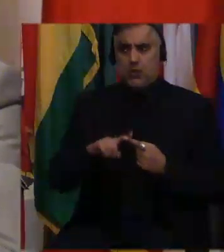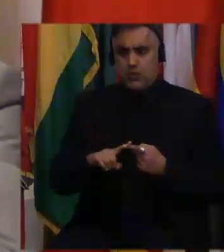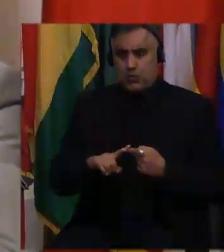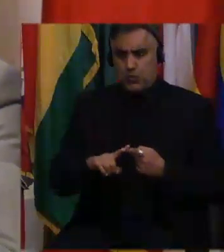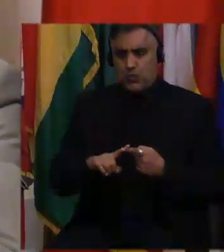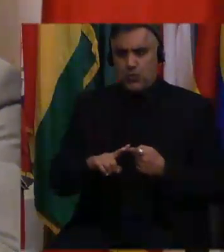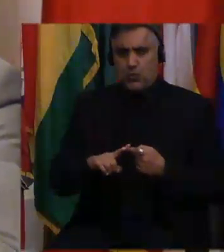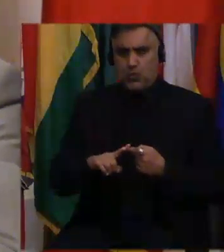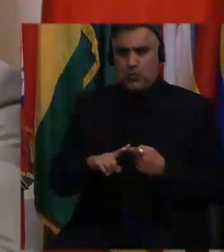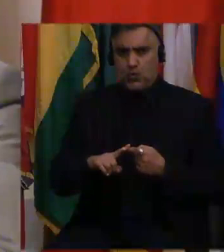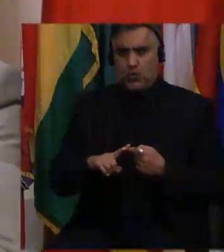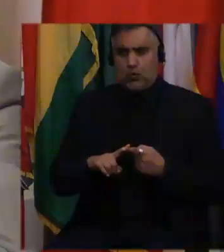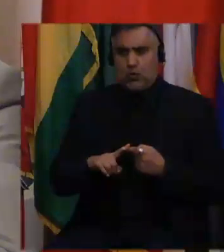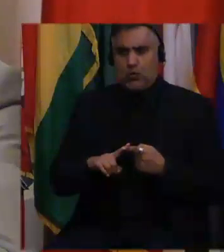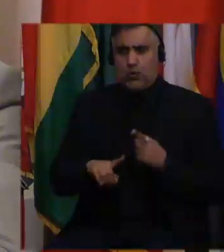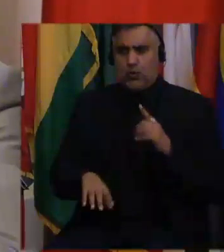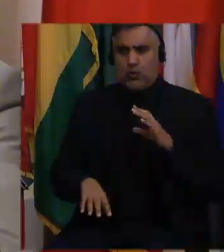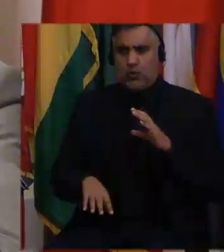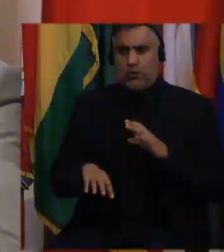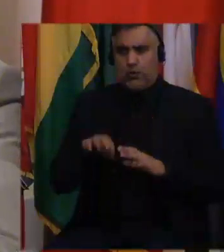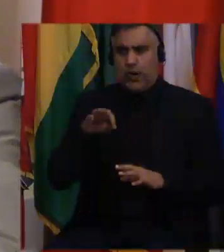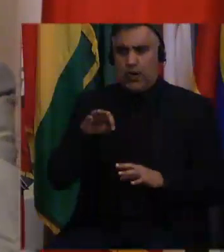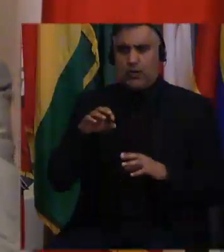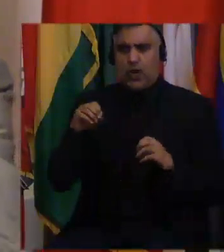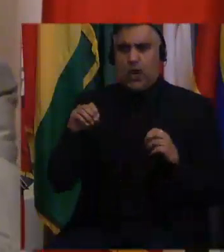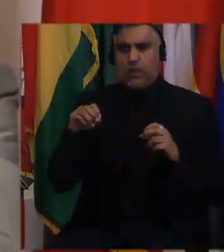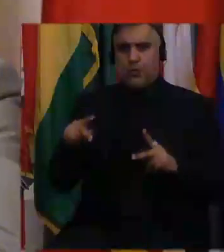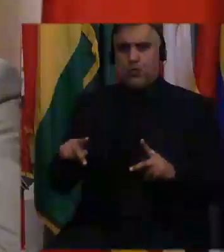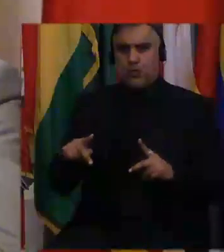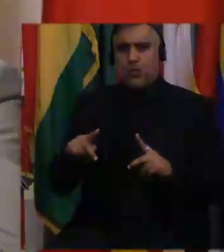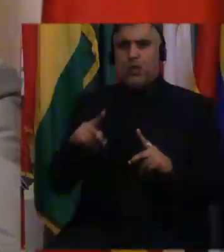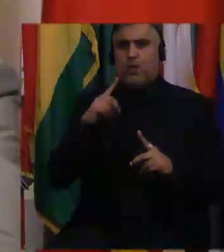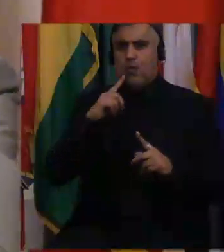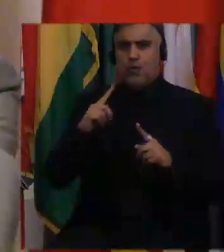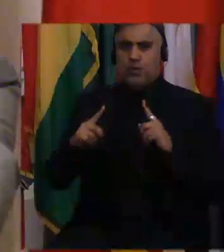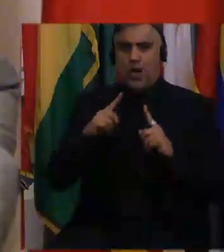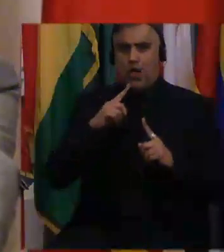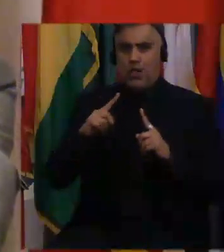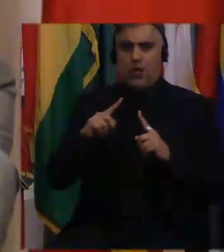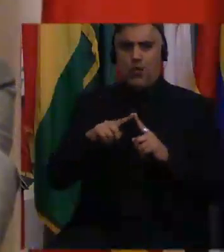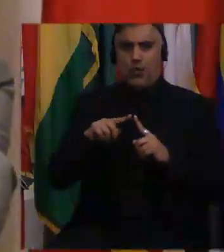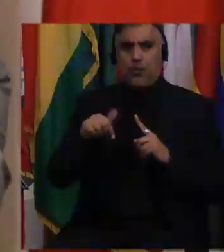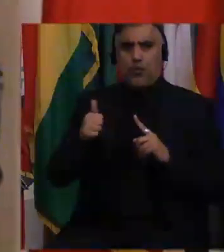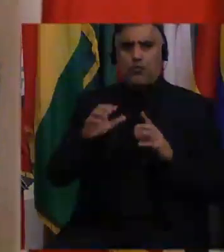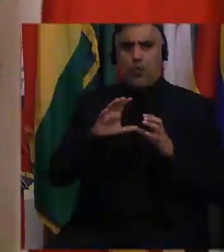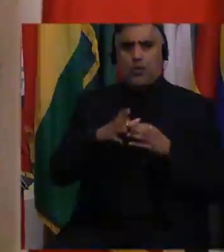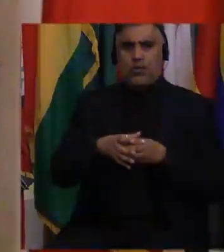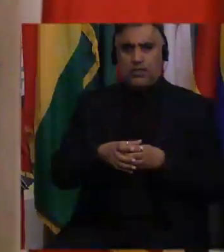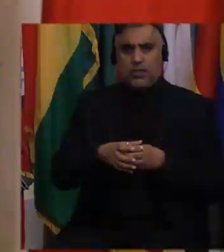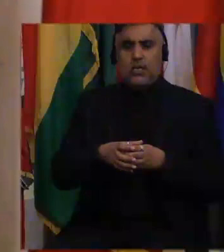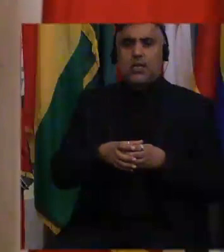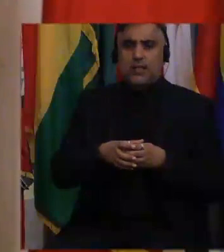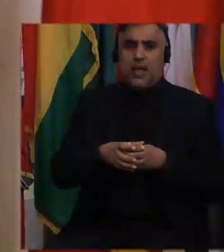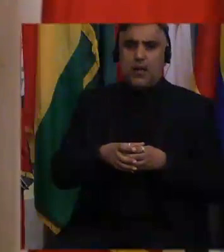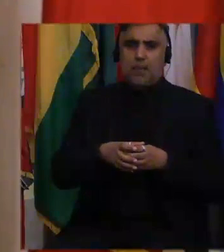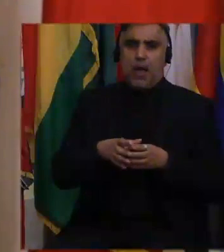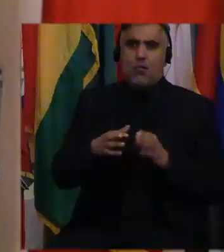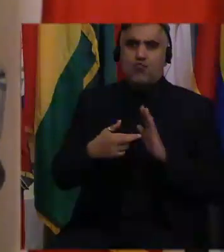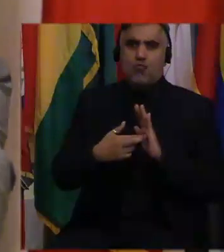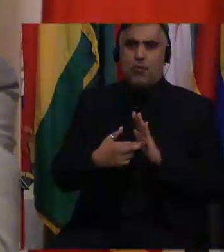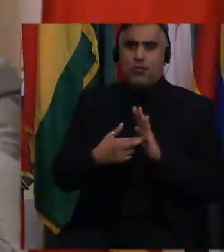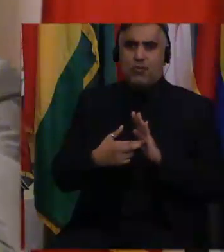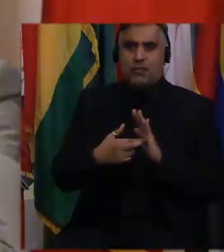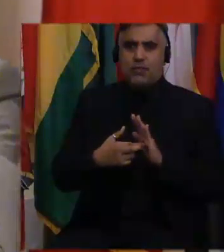de diálogo con las organizaciones que también supuestamente representan un pensamiento contrario al avance en los derechos de las